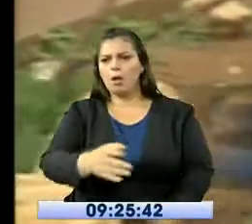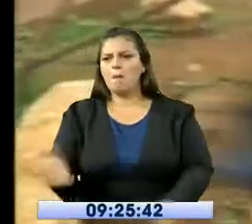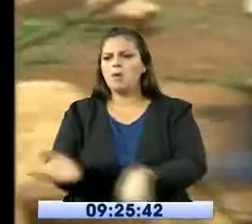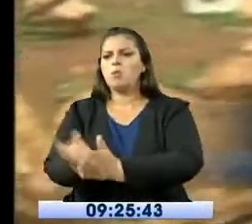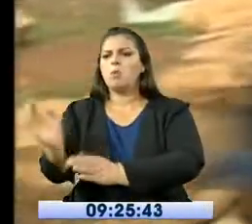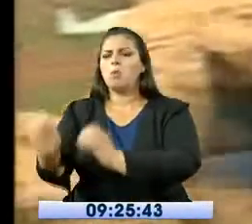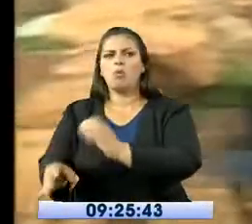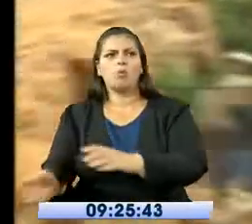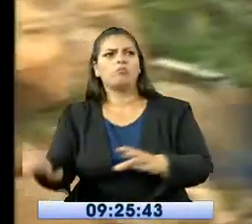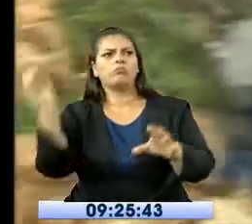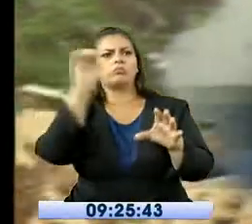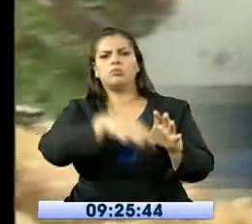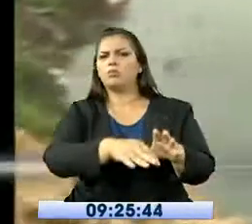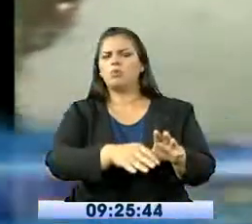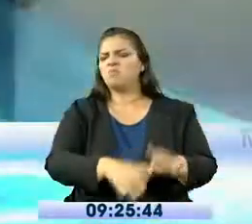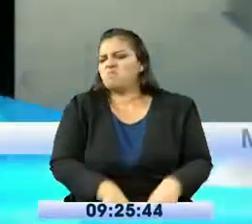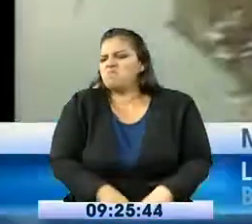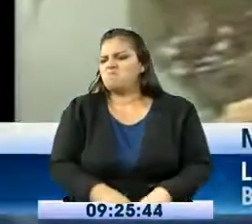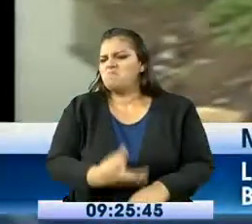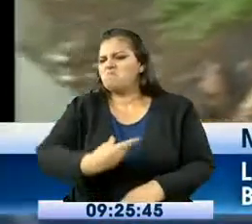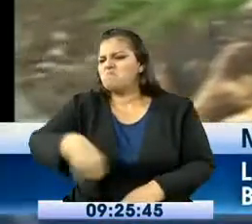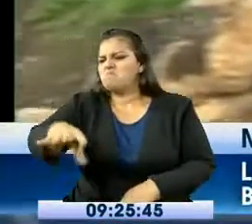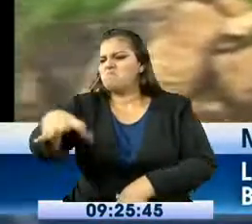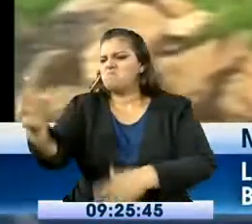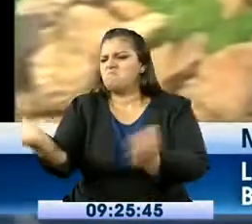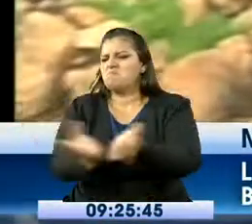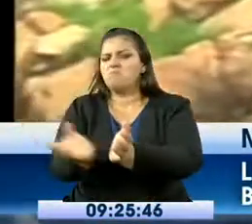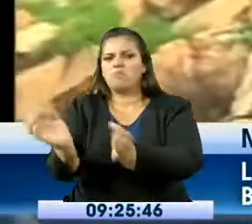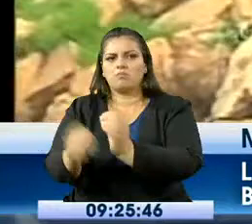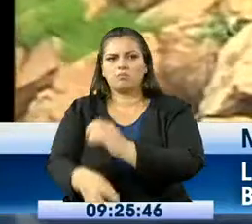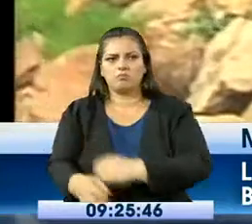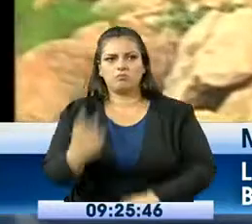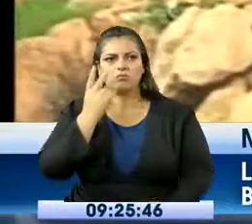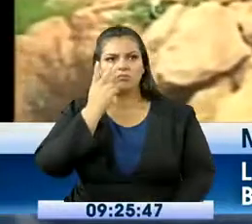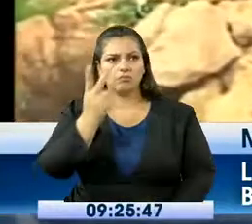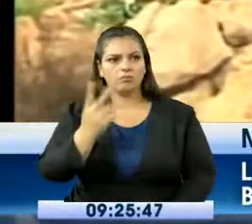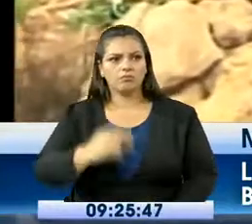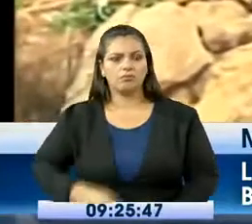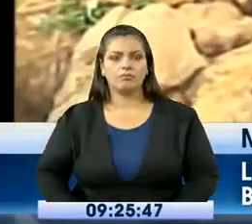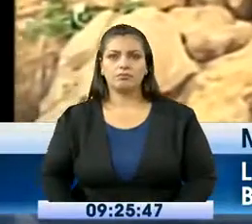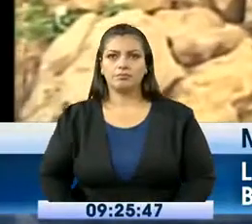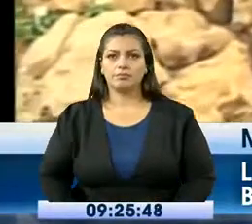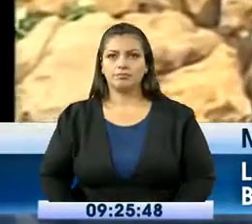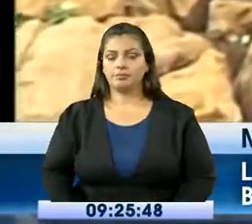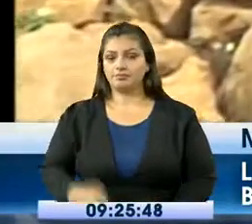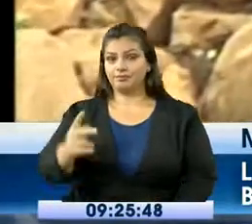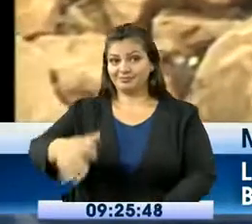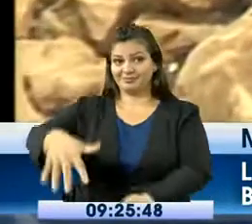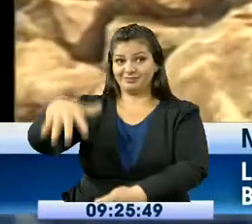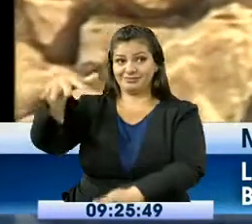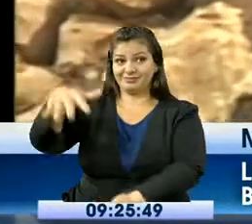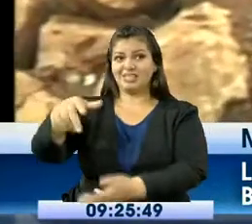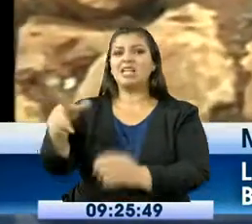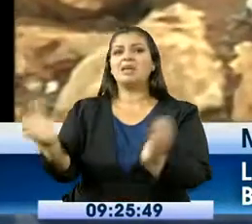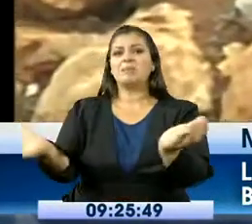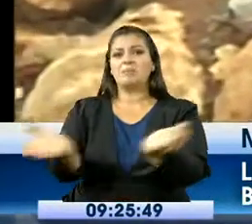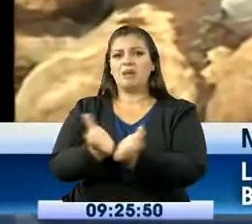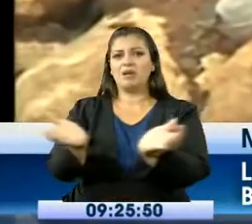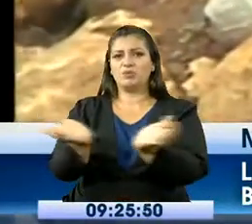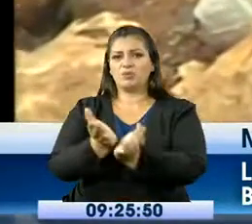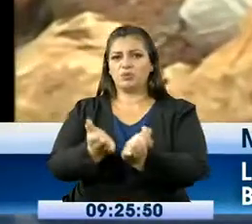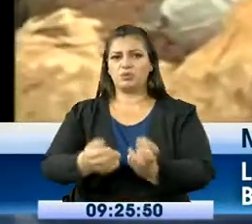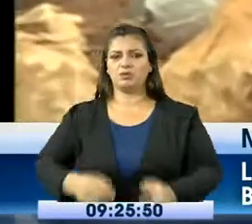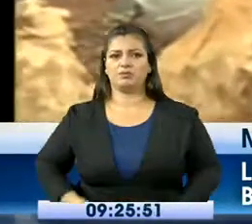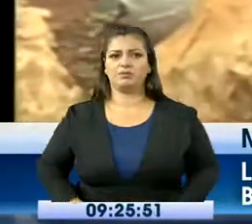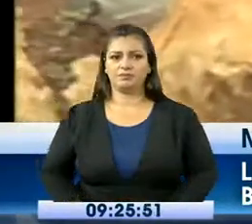es este que podemos apreciar en la parte de allá. Eso. Si nosotros nos damos cuenta, vamos a observar, vamos a analizar que